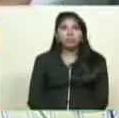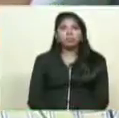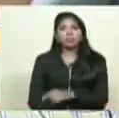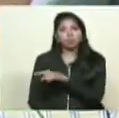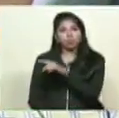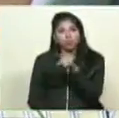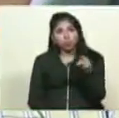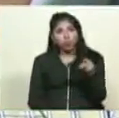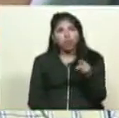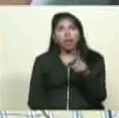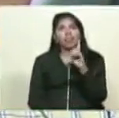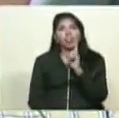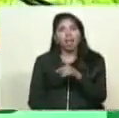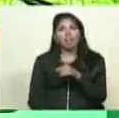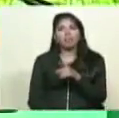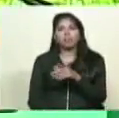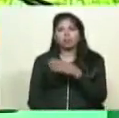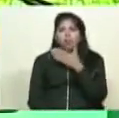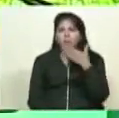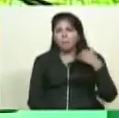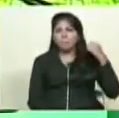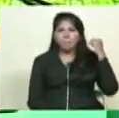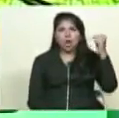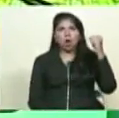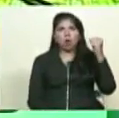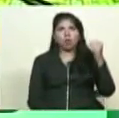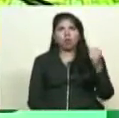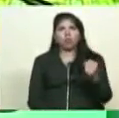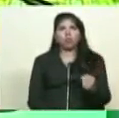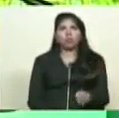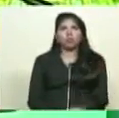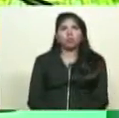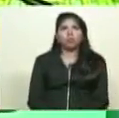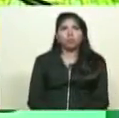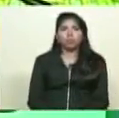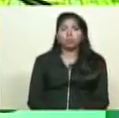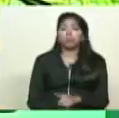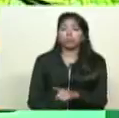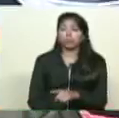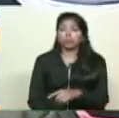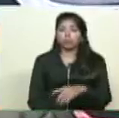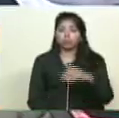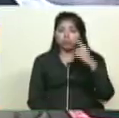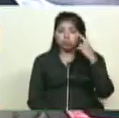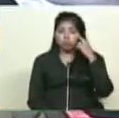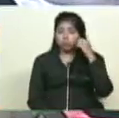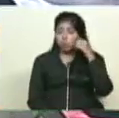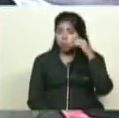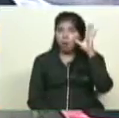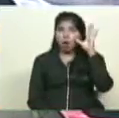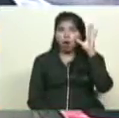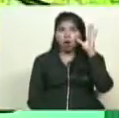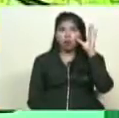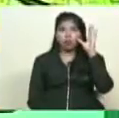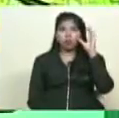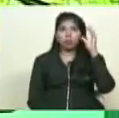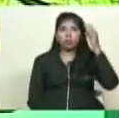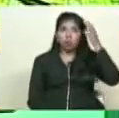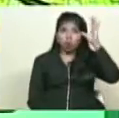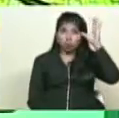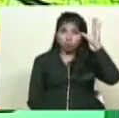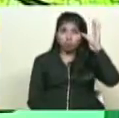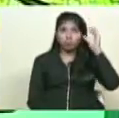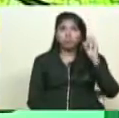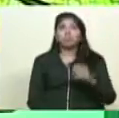amerita que ustedes sean los mejores de los mejores. Amerita que tengan el mayor nivel educativo,